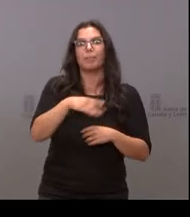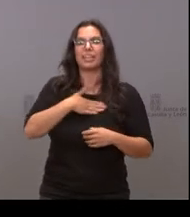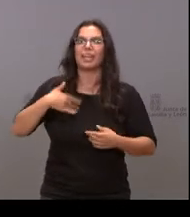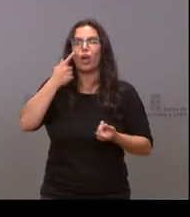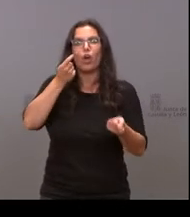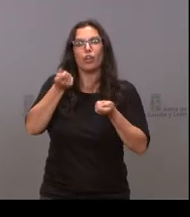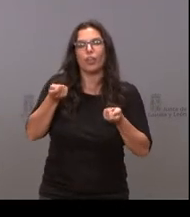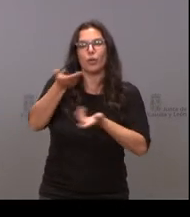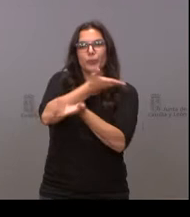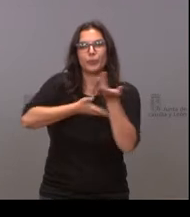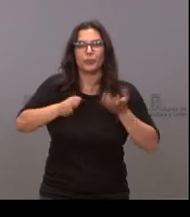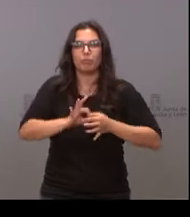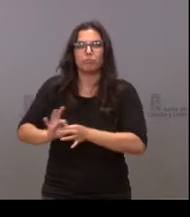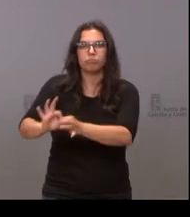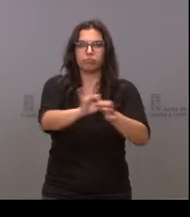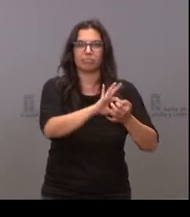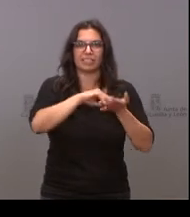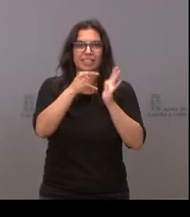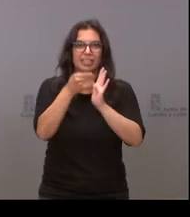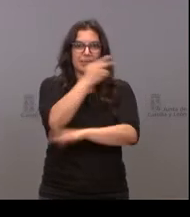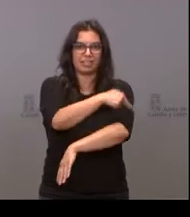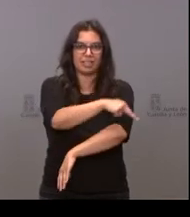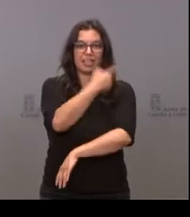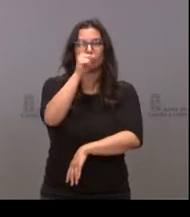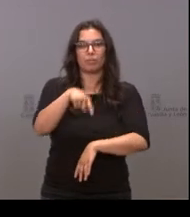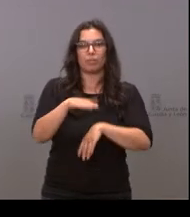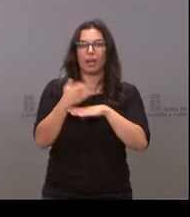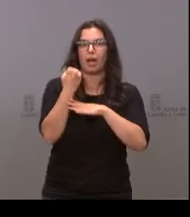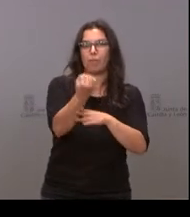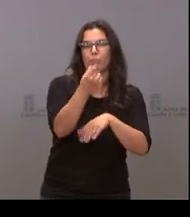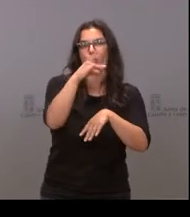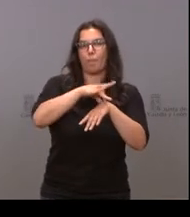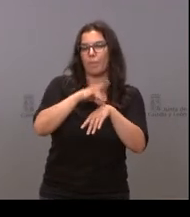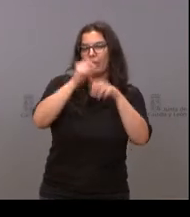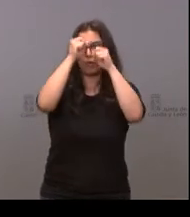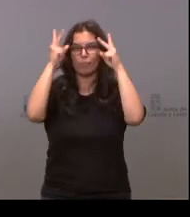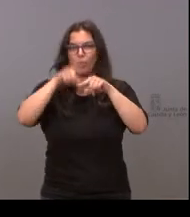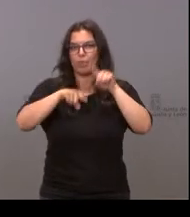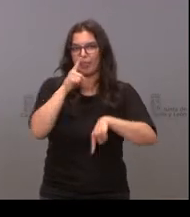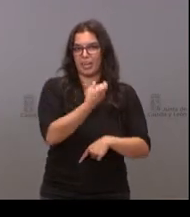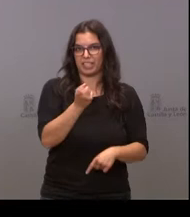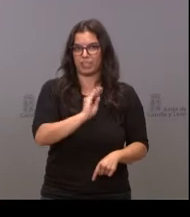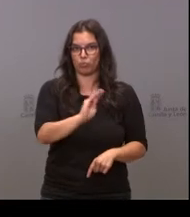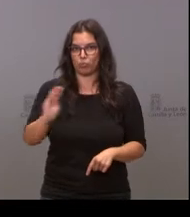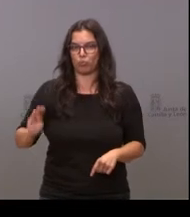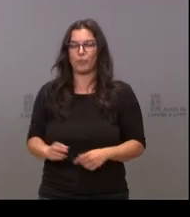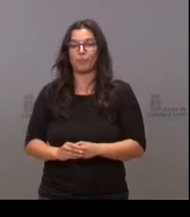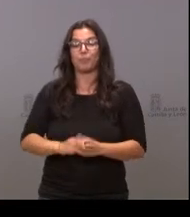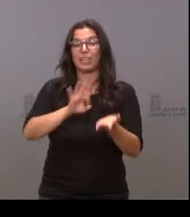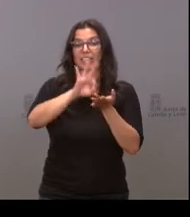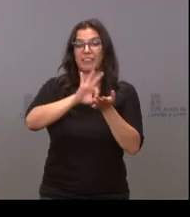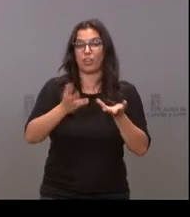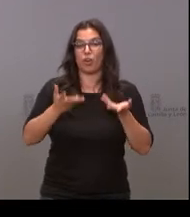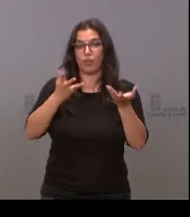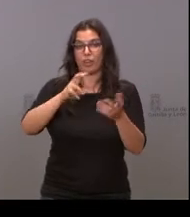y la conexión con el sistema sanitario para brindar también el apoyo del interior que regiones que mediten estas personas entre los servicios que se prestan y que